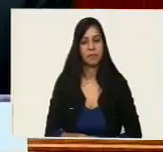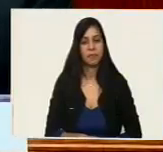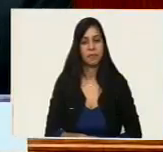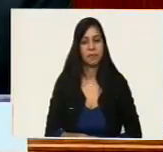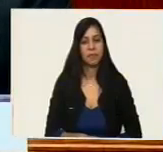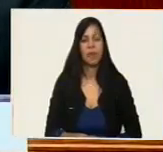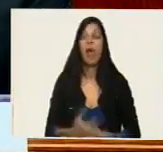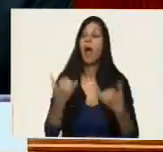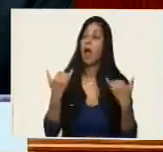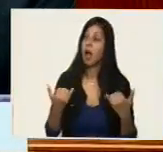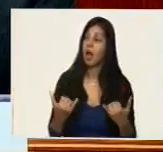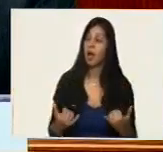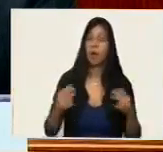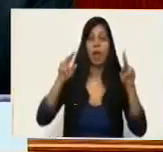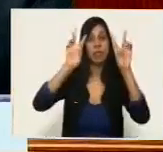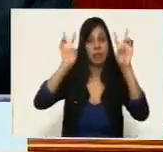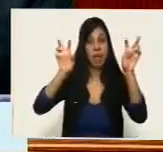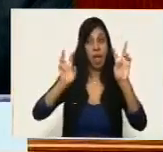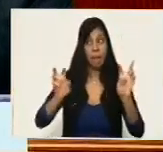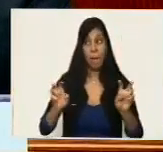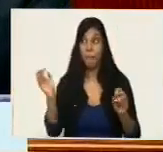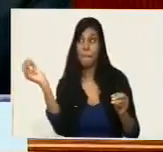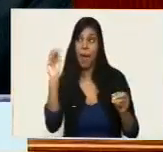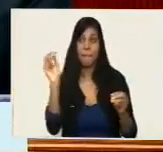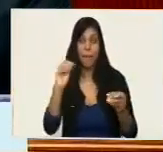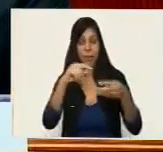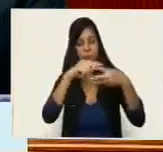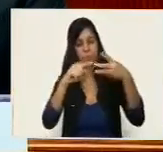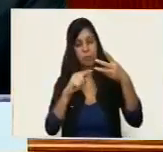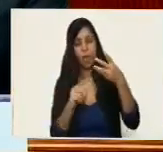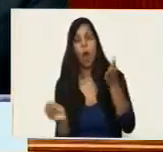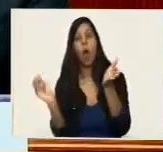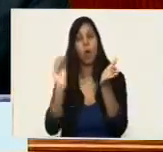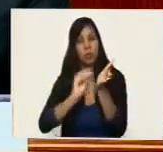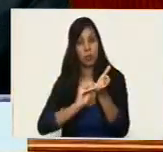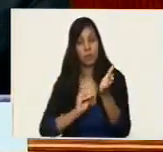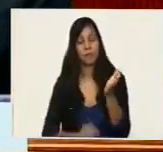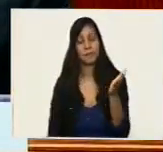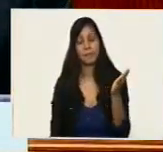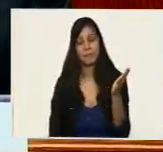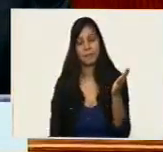Sírvase ahora dar lectura al orden del día con estas incorporaciones, ciudadano secretario, por favor.